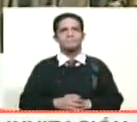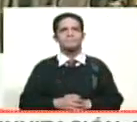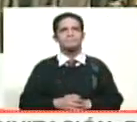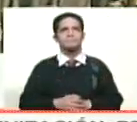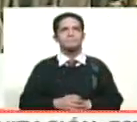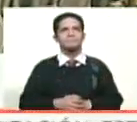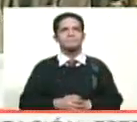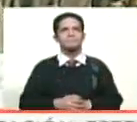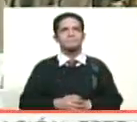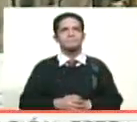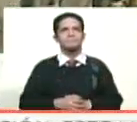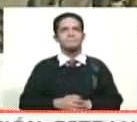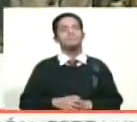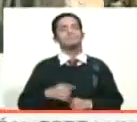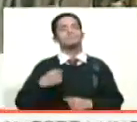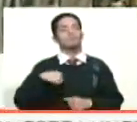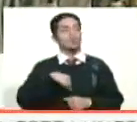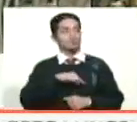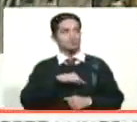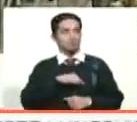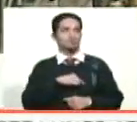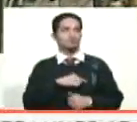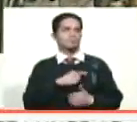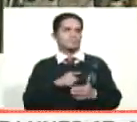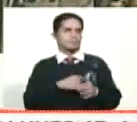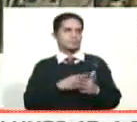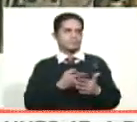Por eso estamos en una marcha militar permanente.